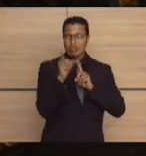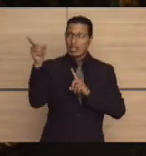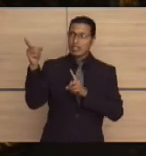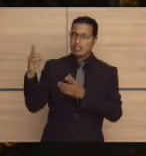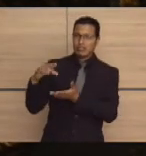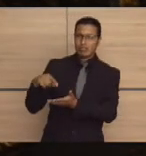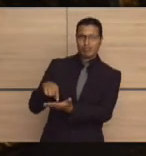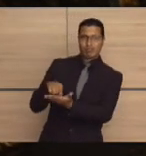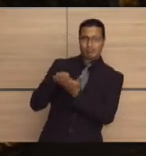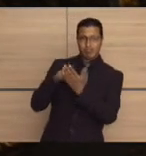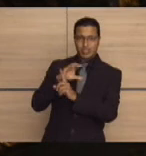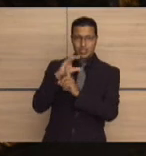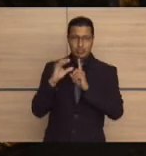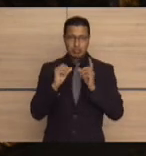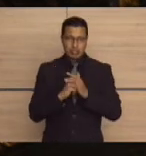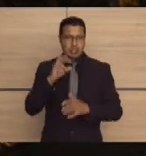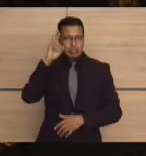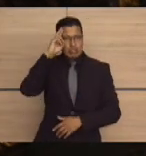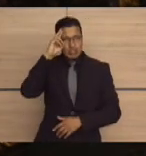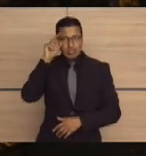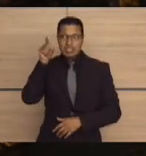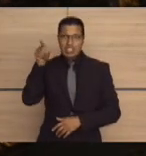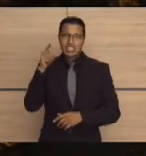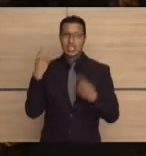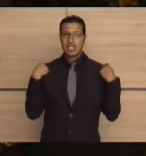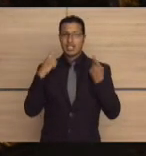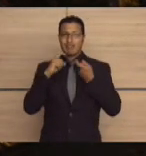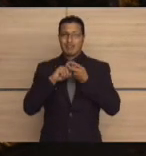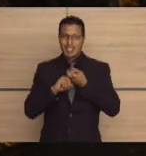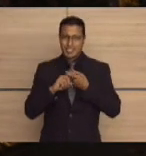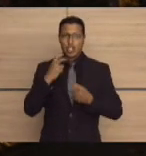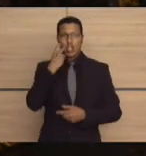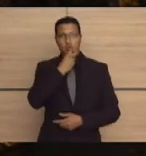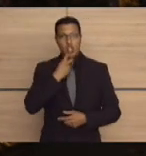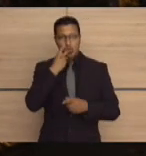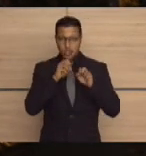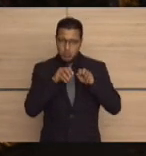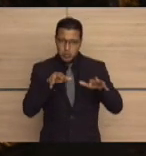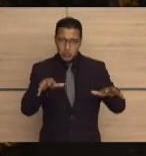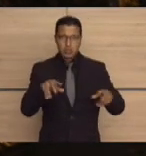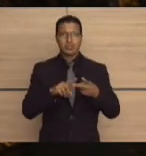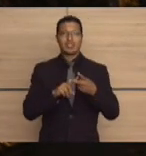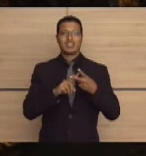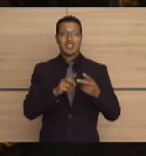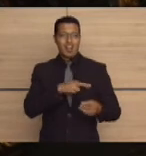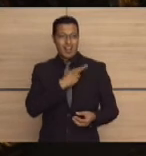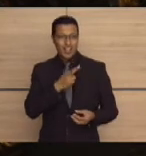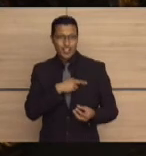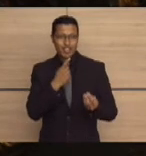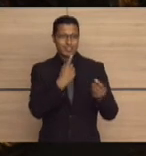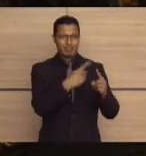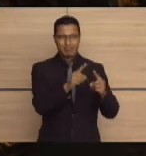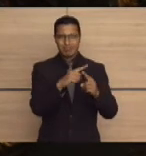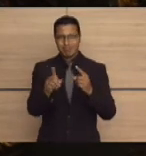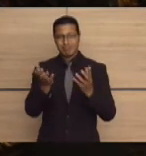podemos negar el peso que tiene la lengua castellana, el peso que tiene las religiones de origen